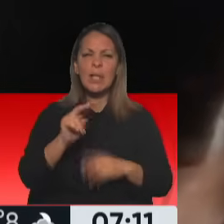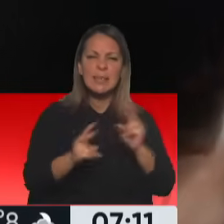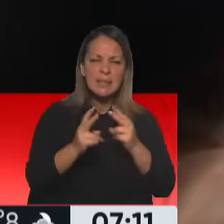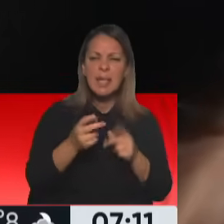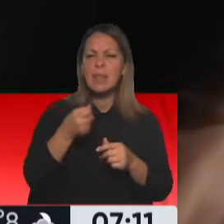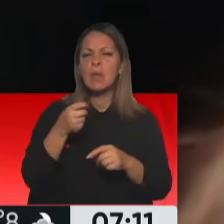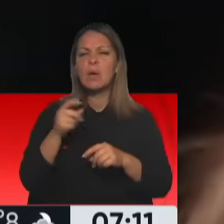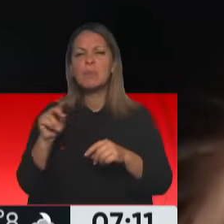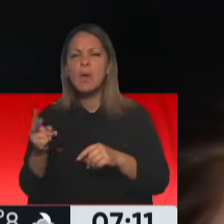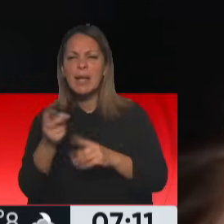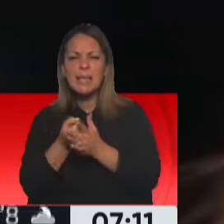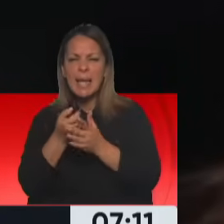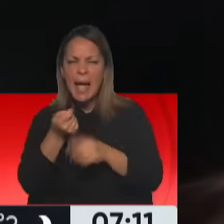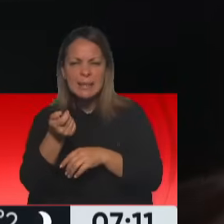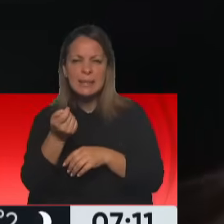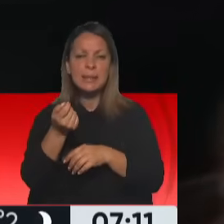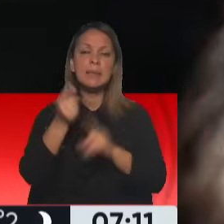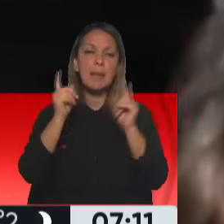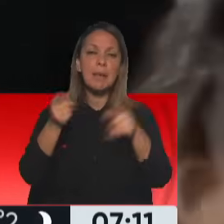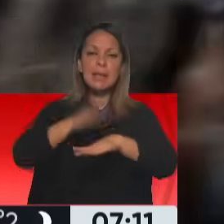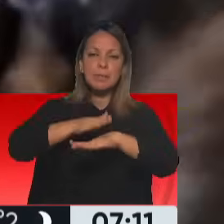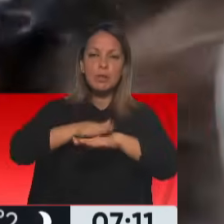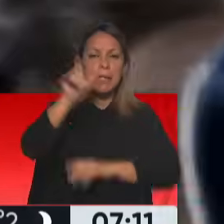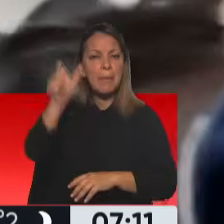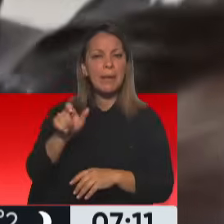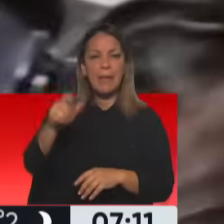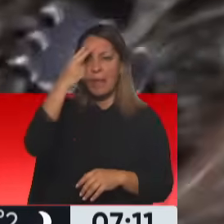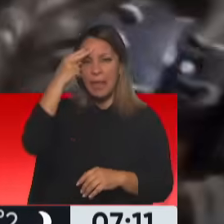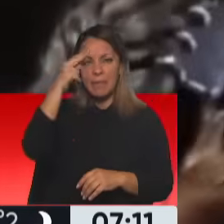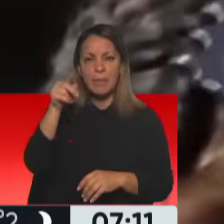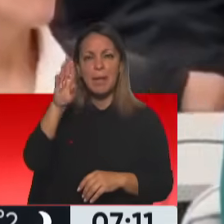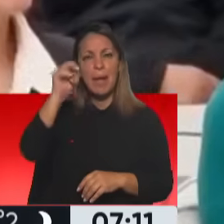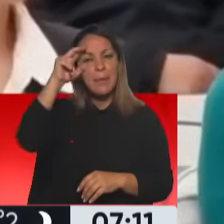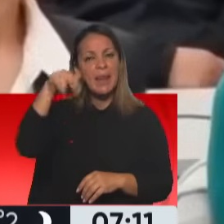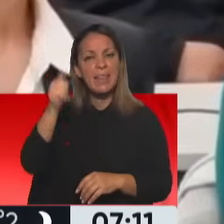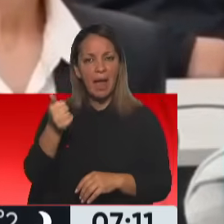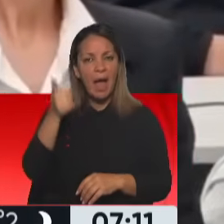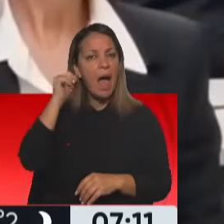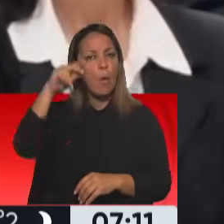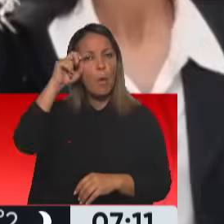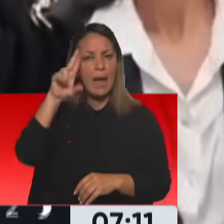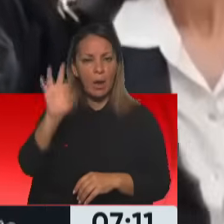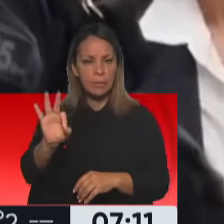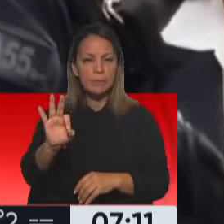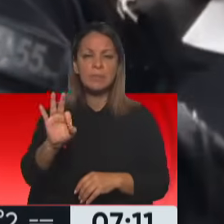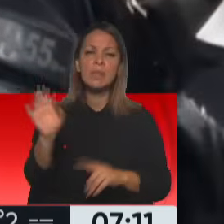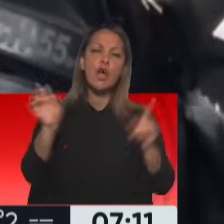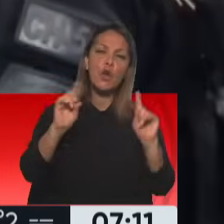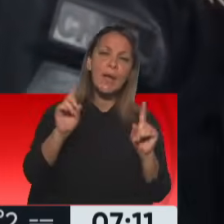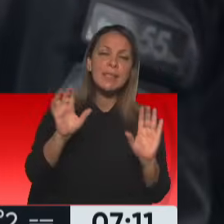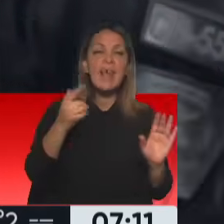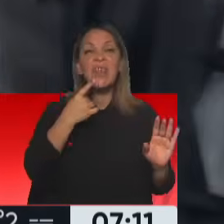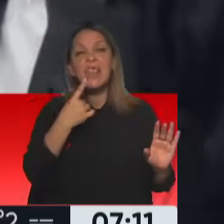eh, la participación y la responsabilidad de Brenda Agüero en esos hechos. Así que, y que no eran solamente